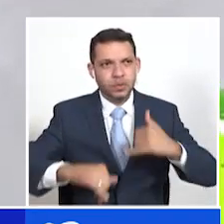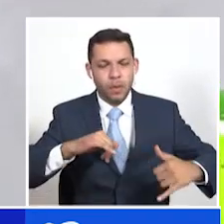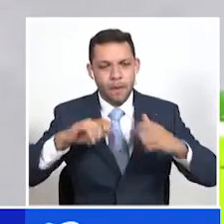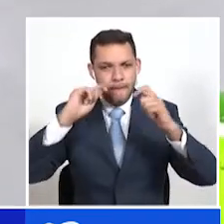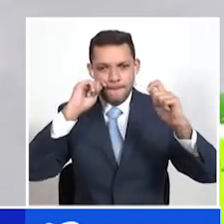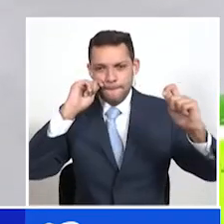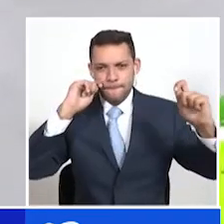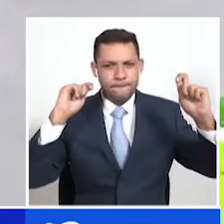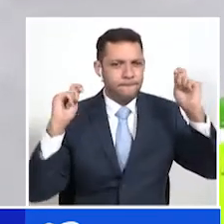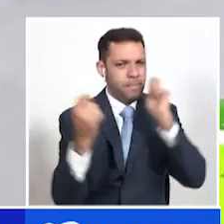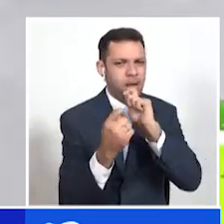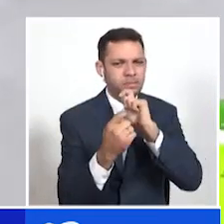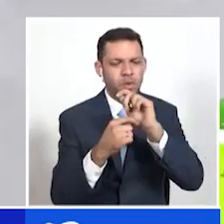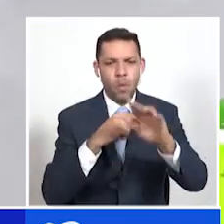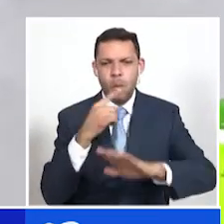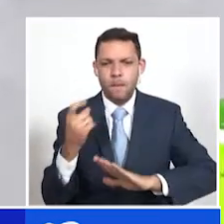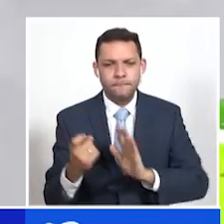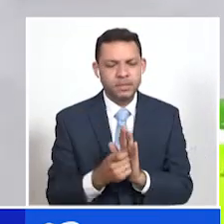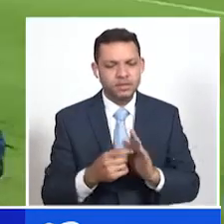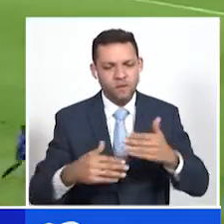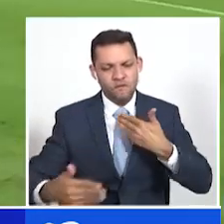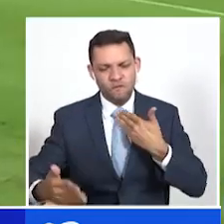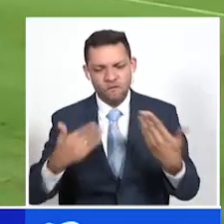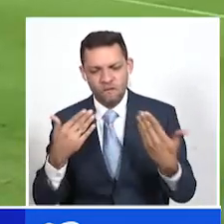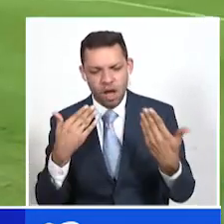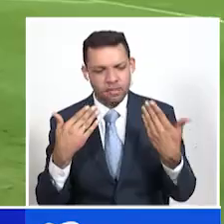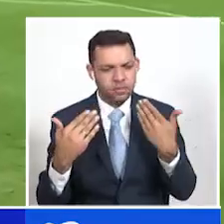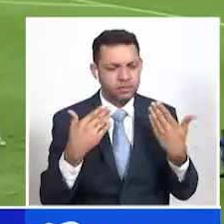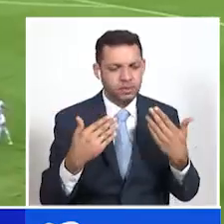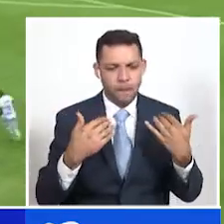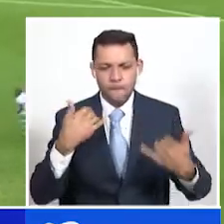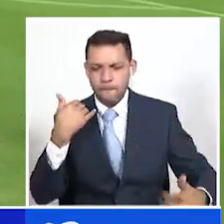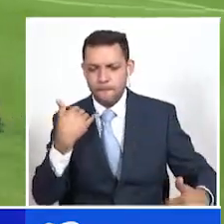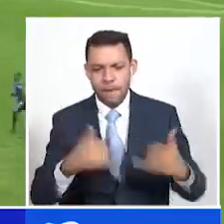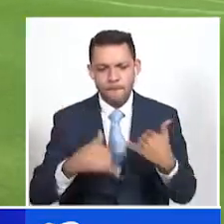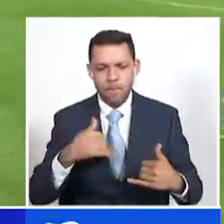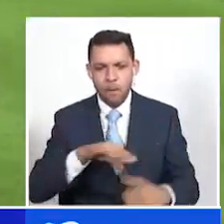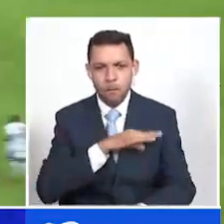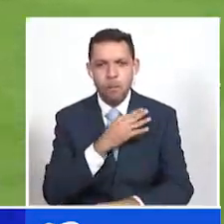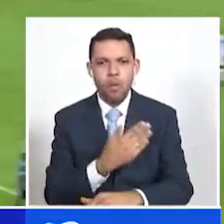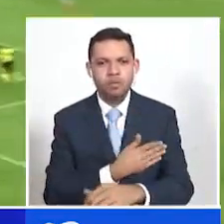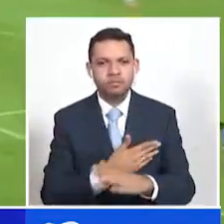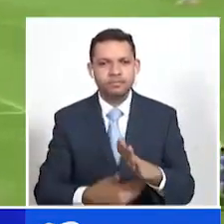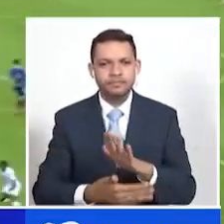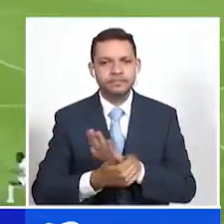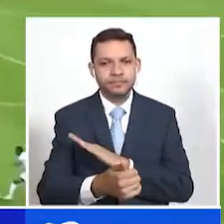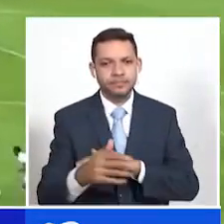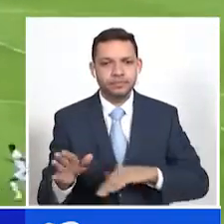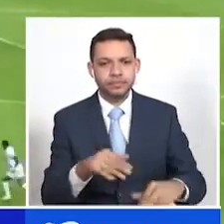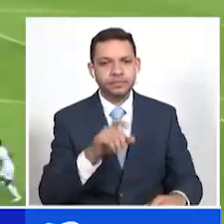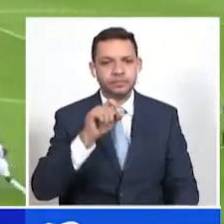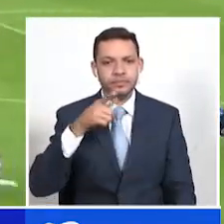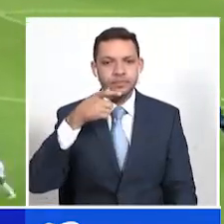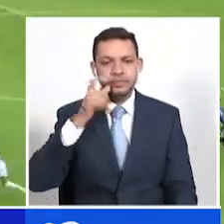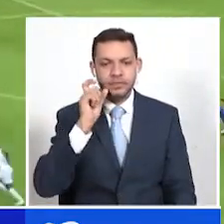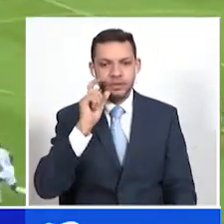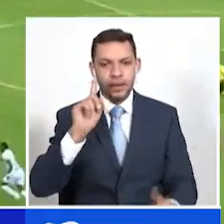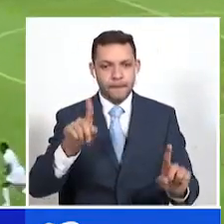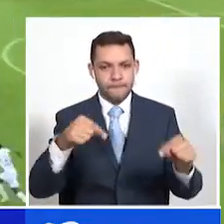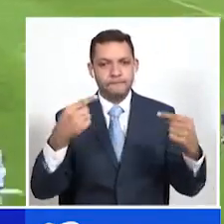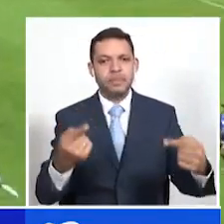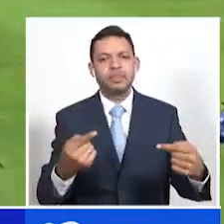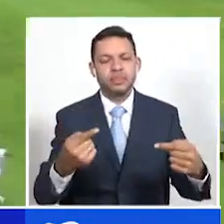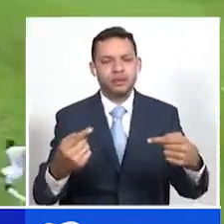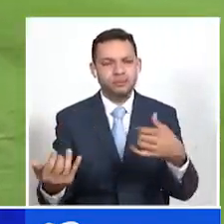para seguir creyendo, para seguir confiando en mis capacidades. Once Caldas hizo la tarea de ganarle a Boyacá